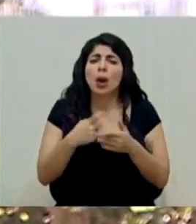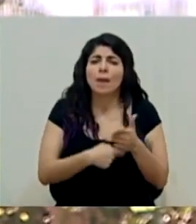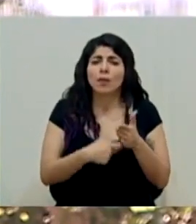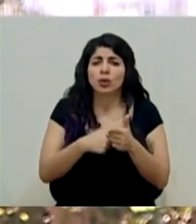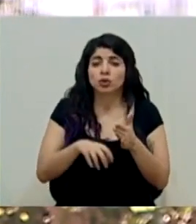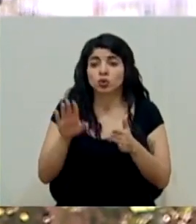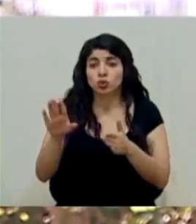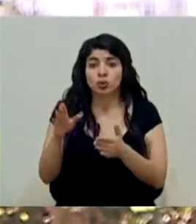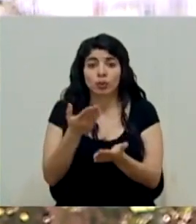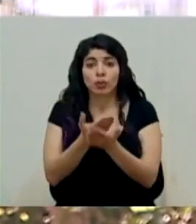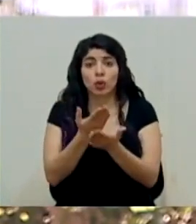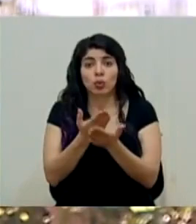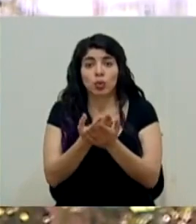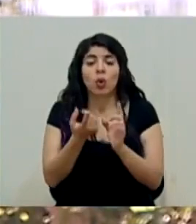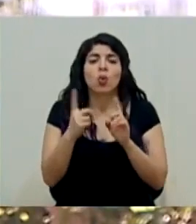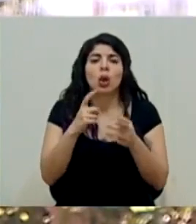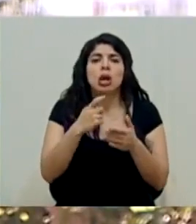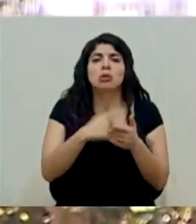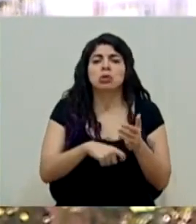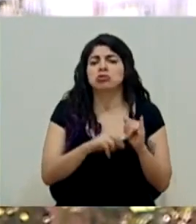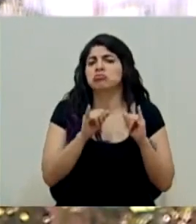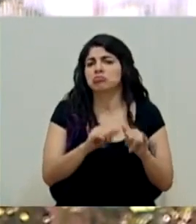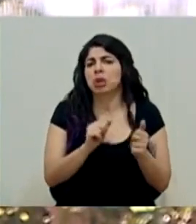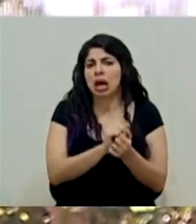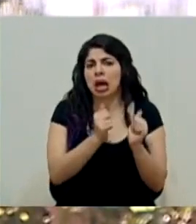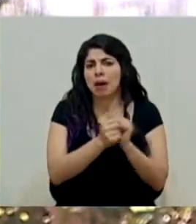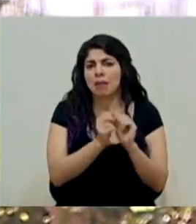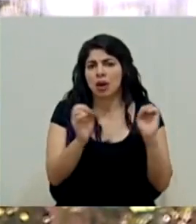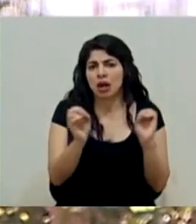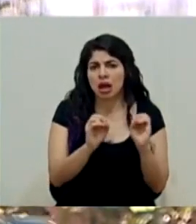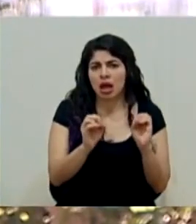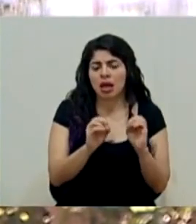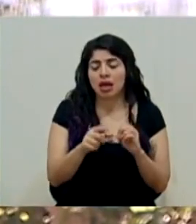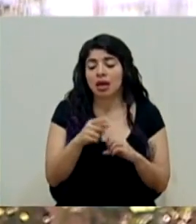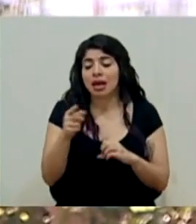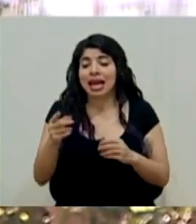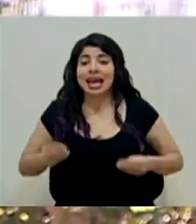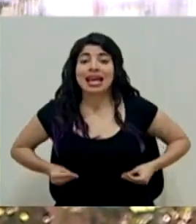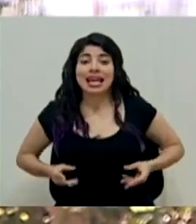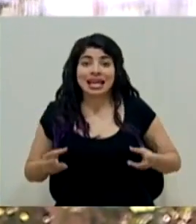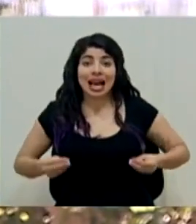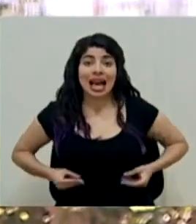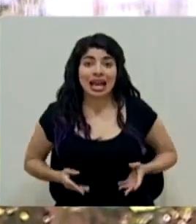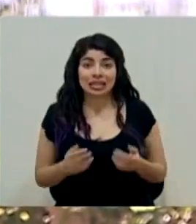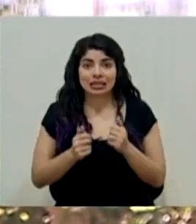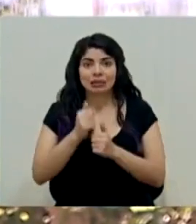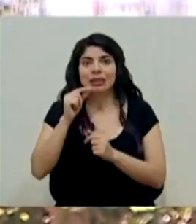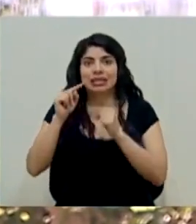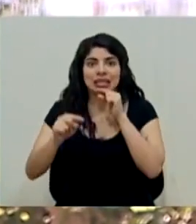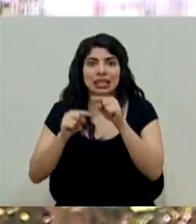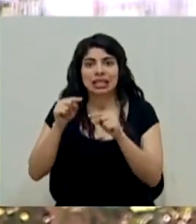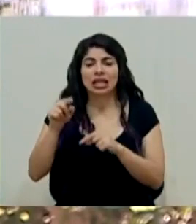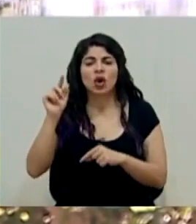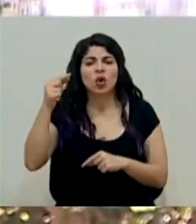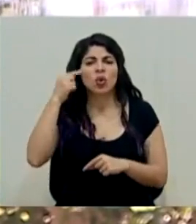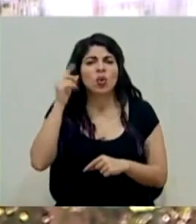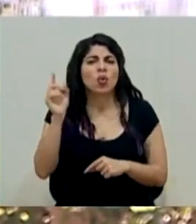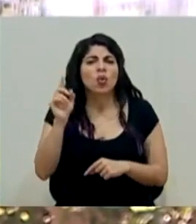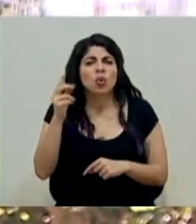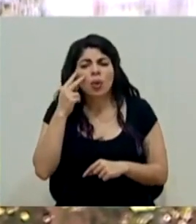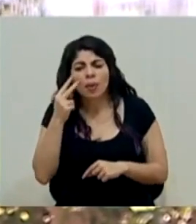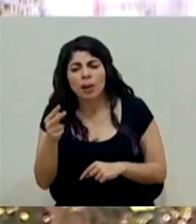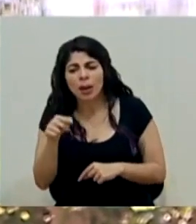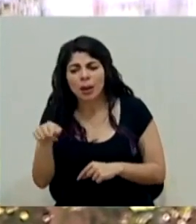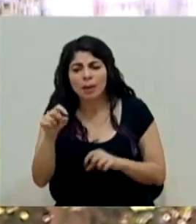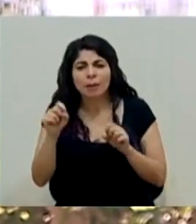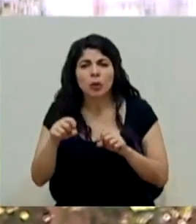ustedes impulsaron mantienen sin ningún cambio o mantener sin ningún cambio? Y en el área del gasto, que fue una de las áreas que más les criticaron, ¿dónde ve el gobierno que hay posibilidad de